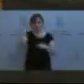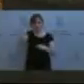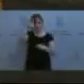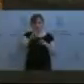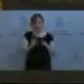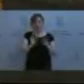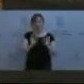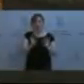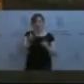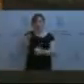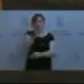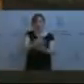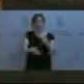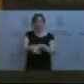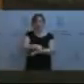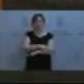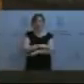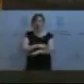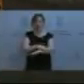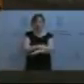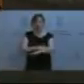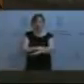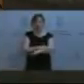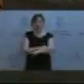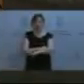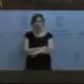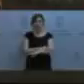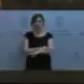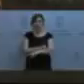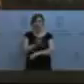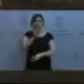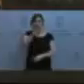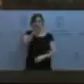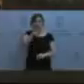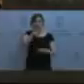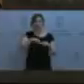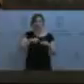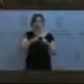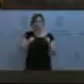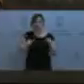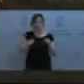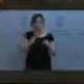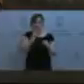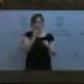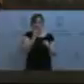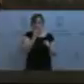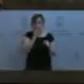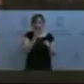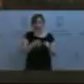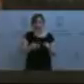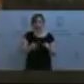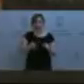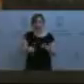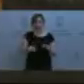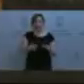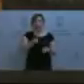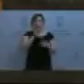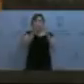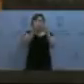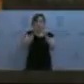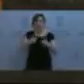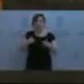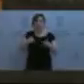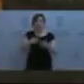ello en colaboración con administraciones estatales y del Principado. En fin, informes de seguimiento del